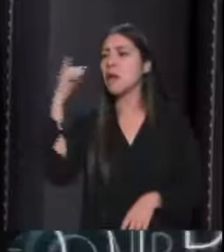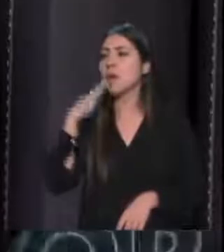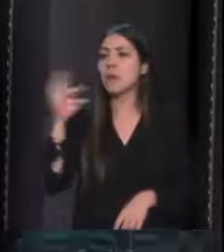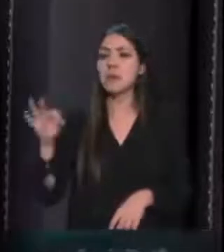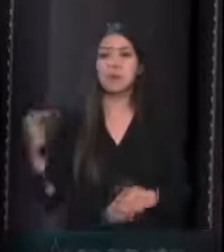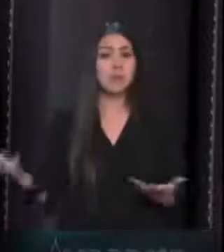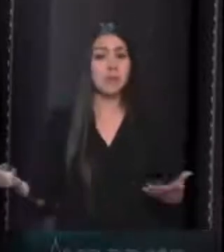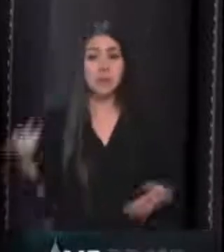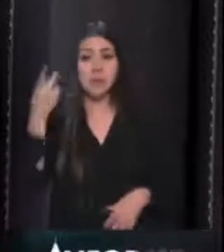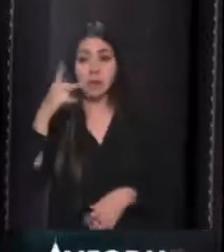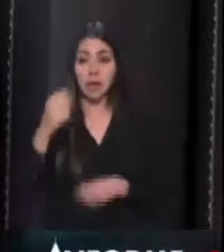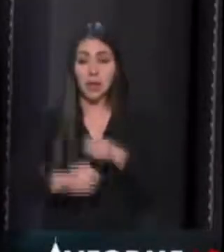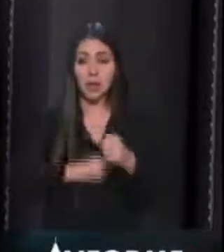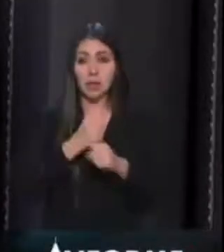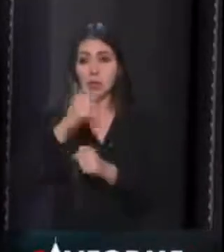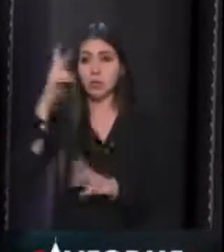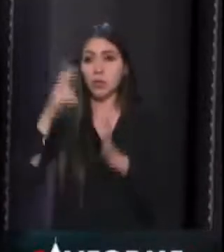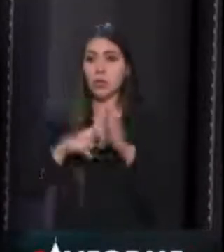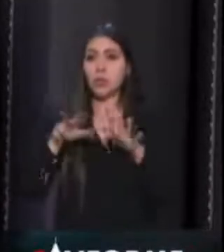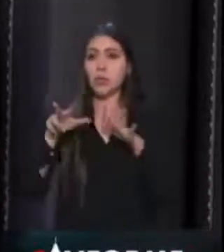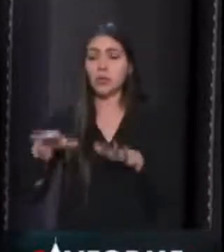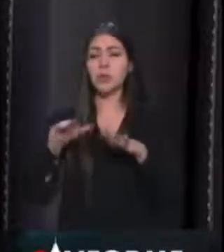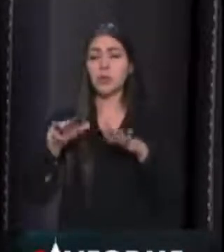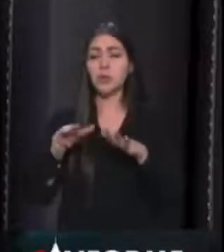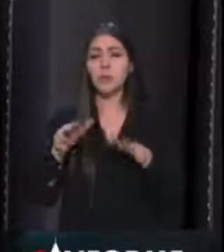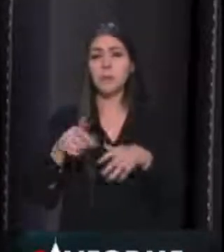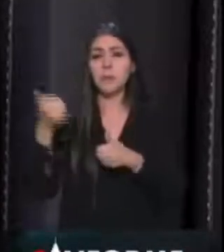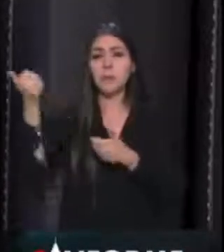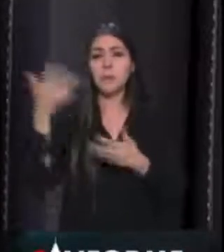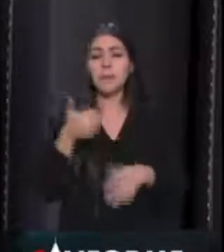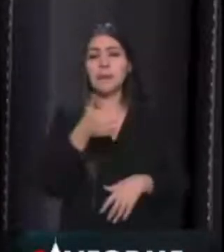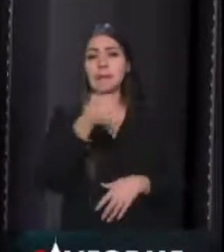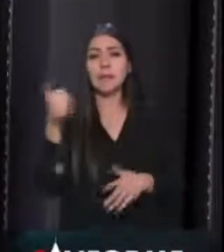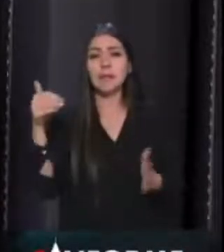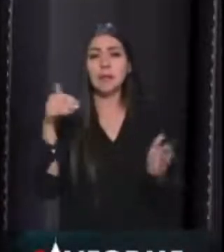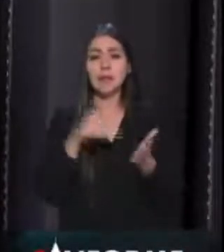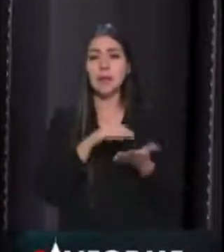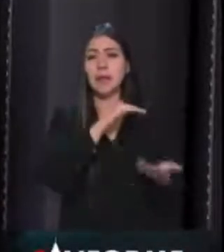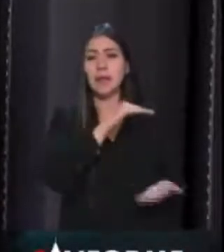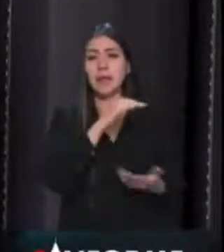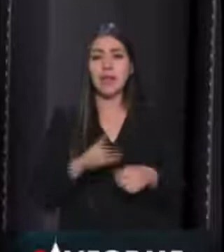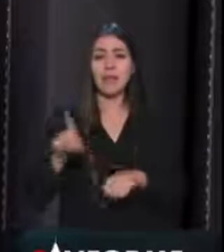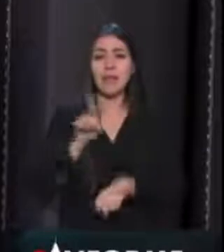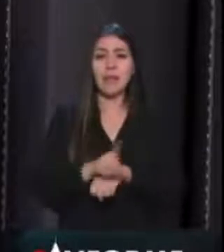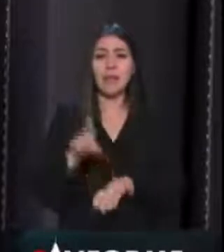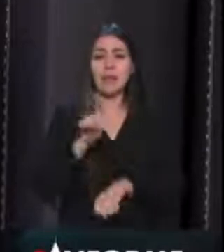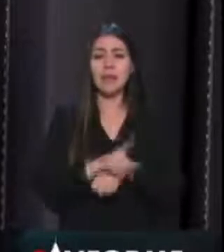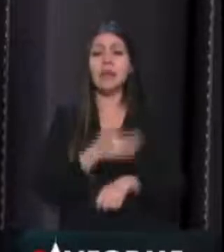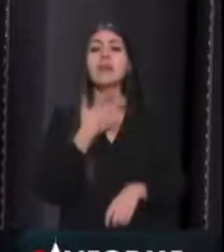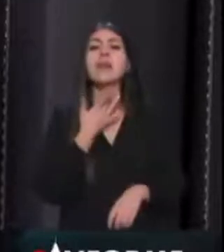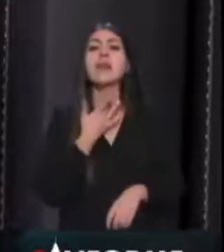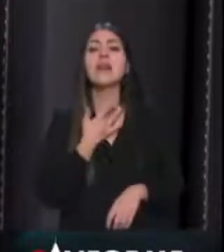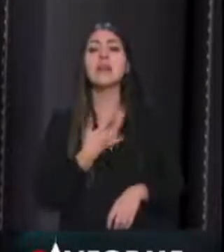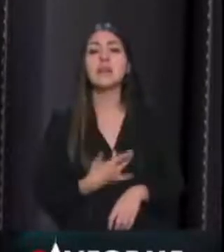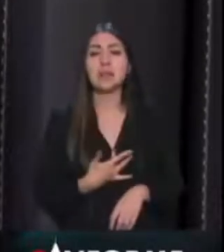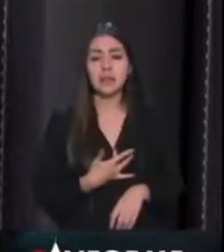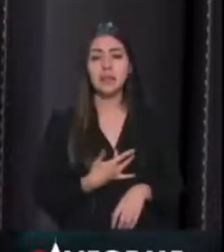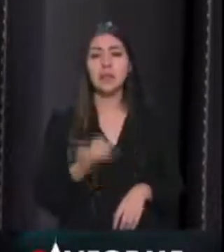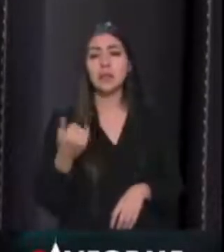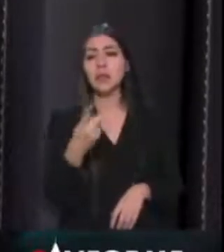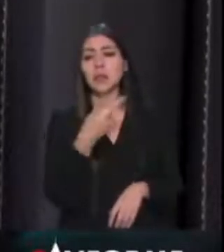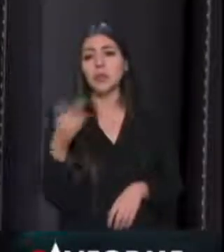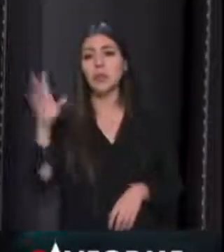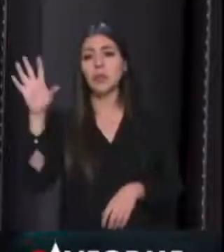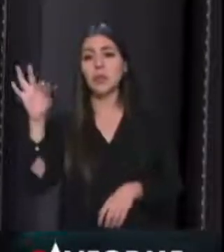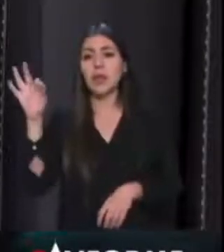que en 2018 estaba importando 600.000 barriles diarios de gasolina y 240.000